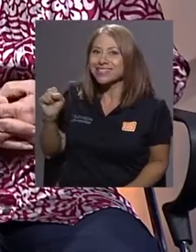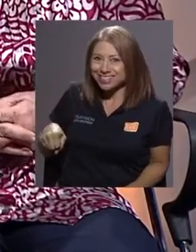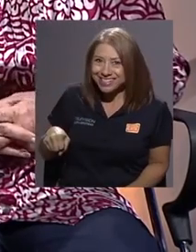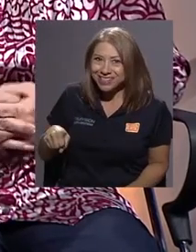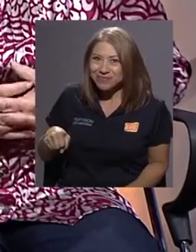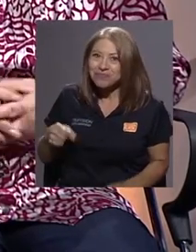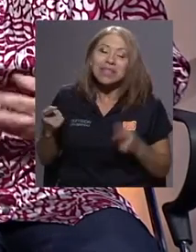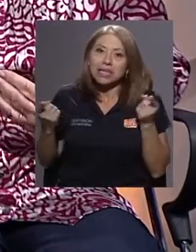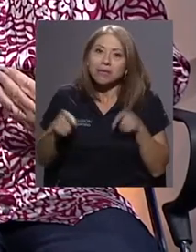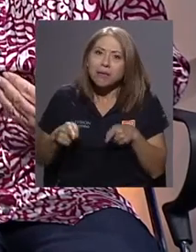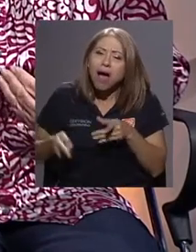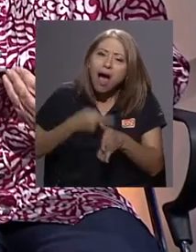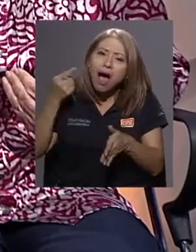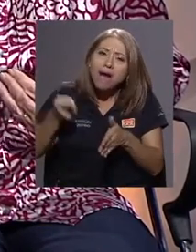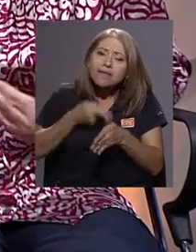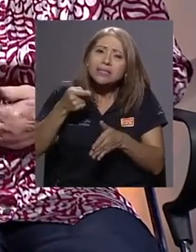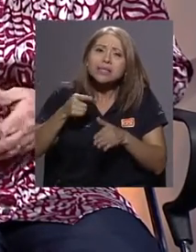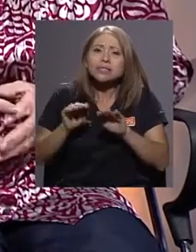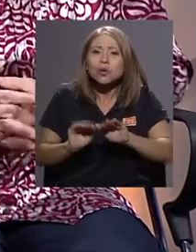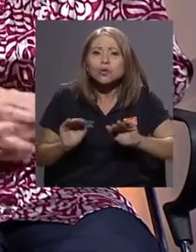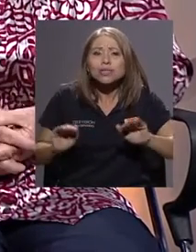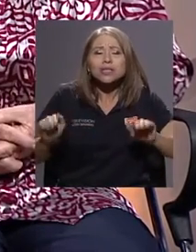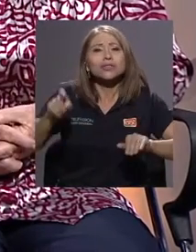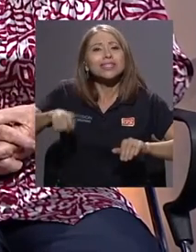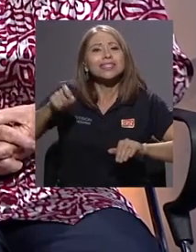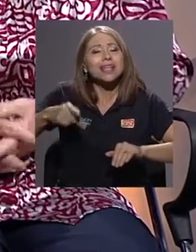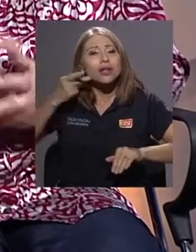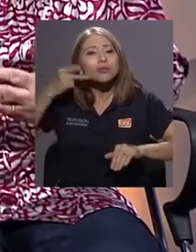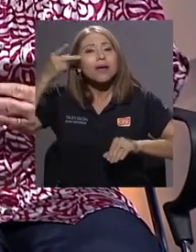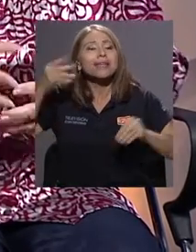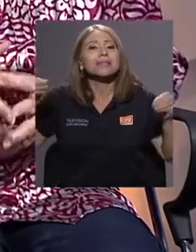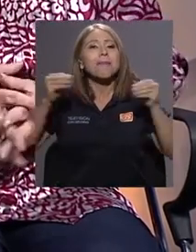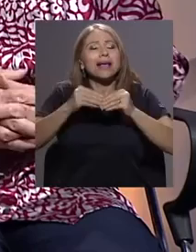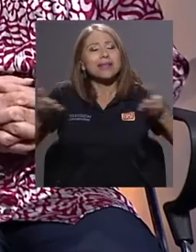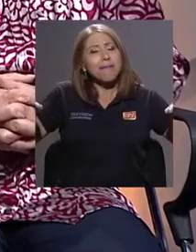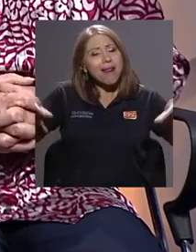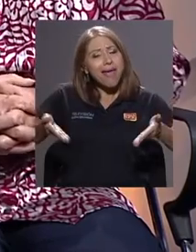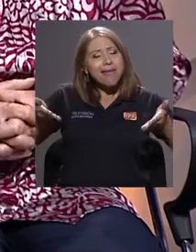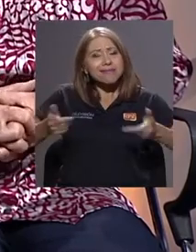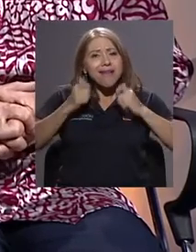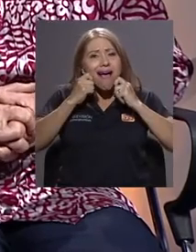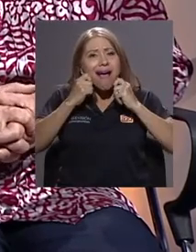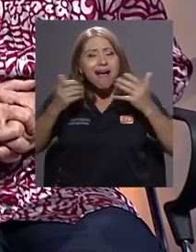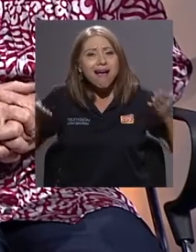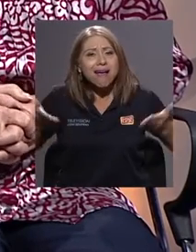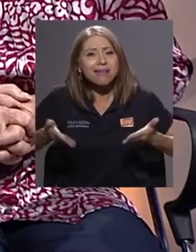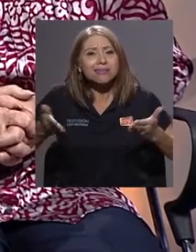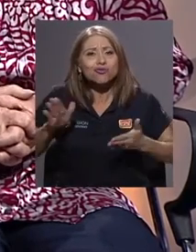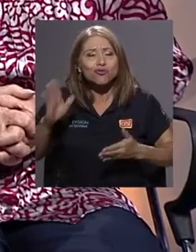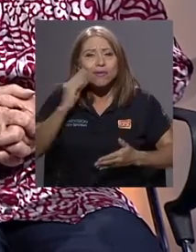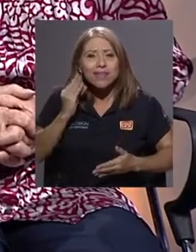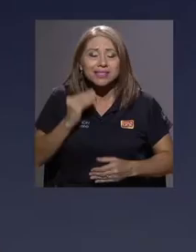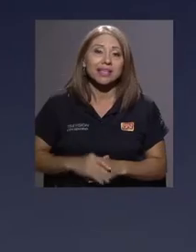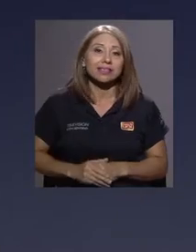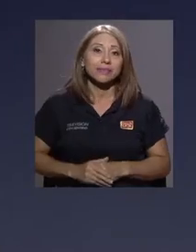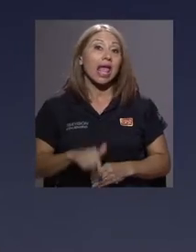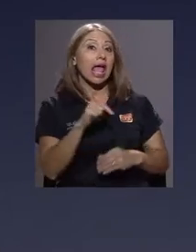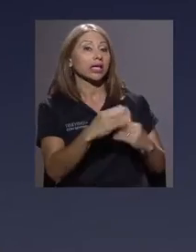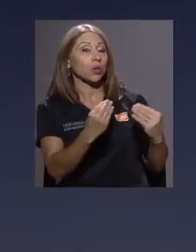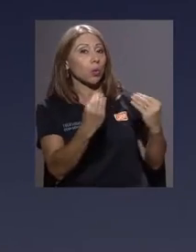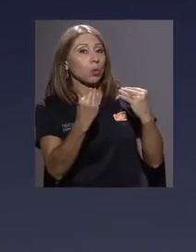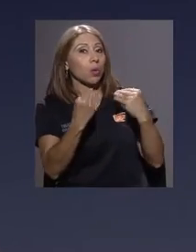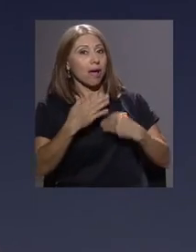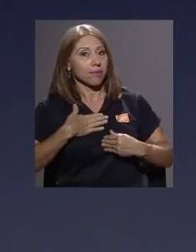los niños necesitan un poco más de presencia de los papás en sus vivencias a mí me deja muchas enseñanzas del texto porque está